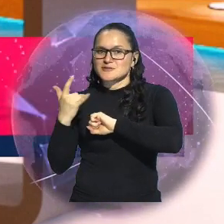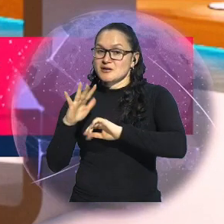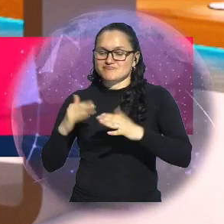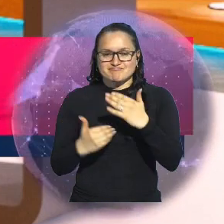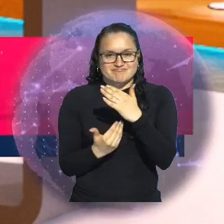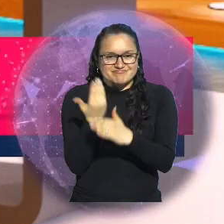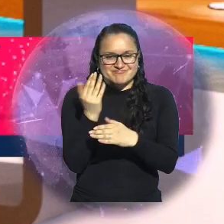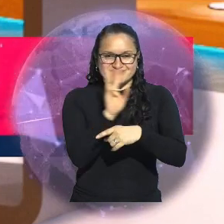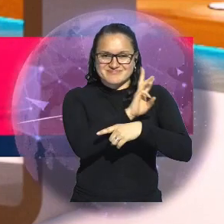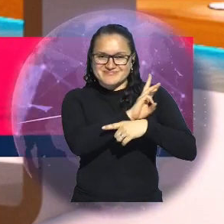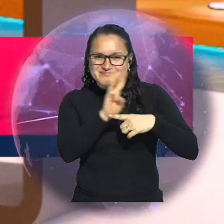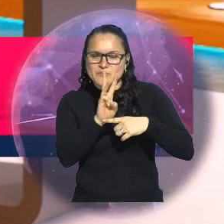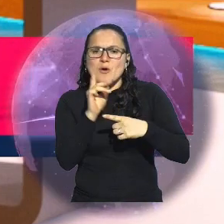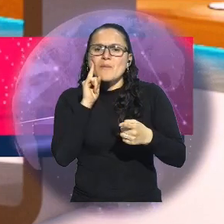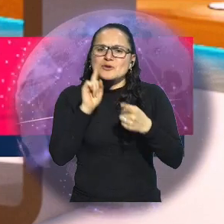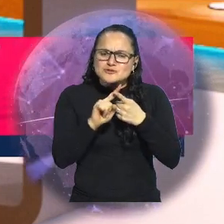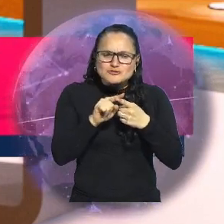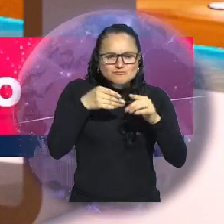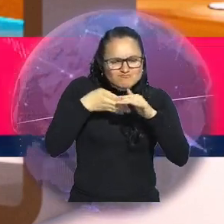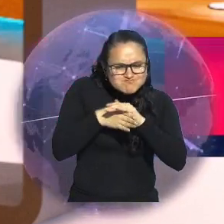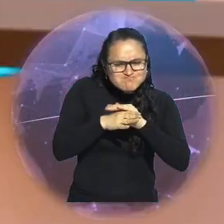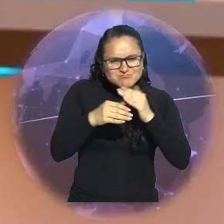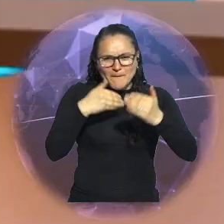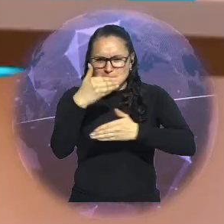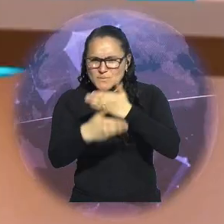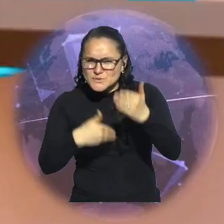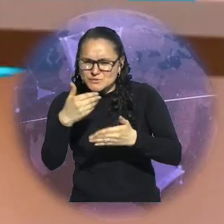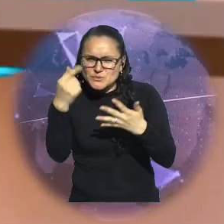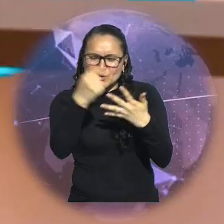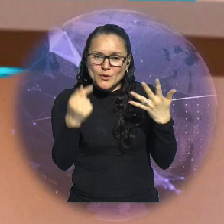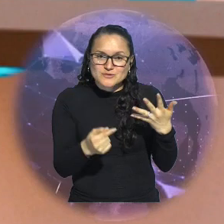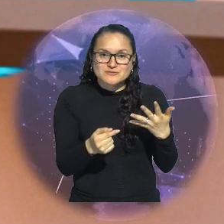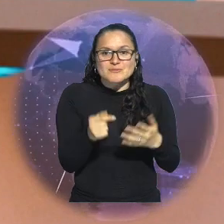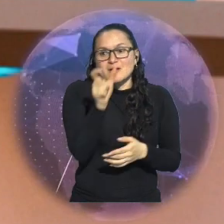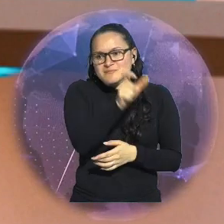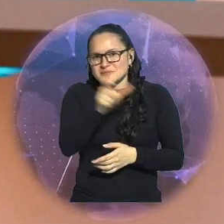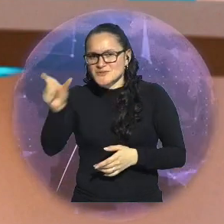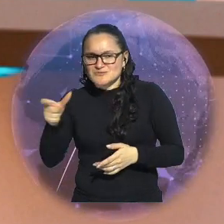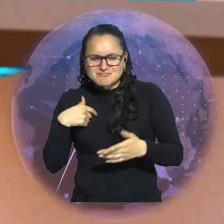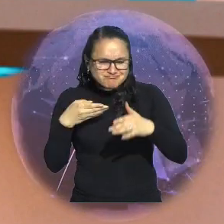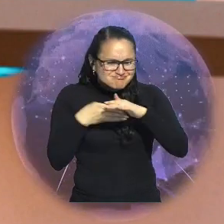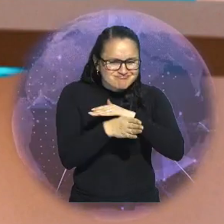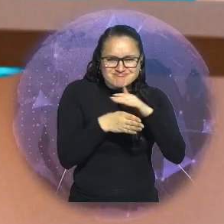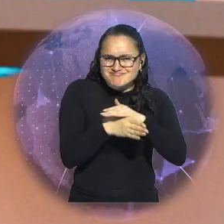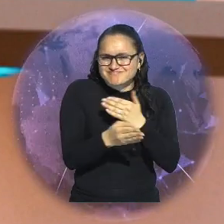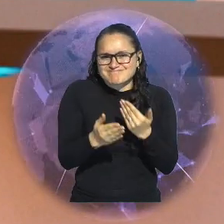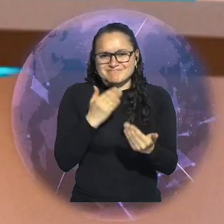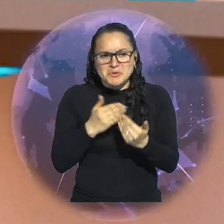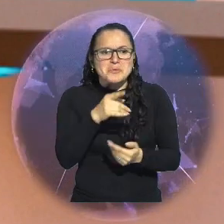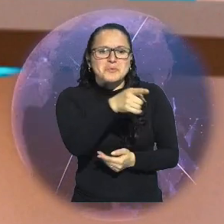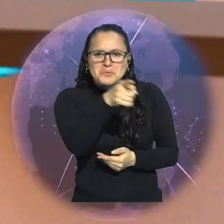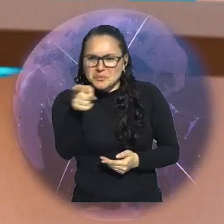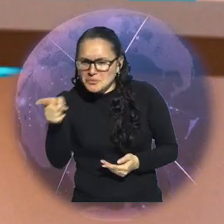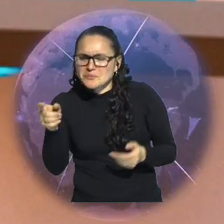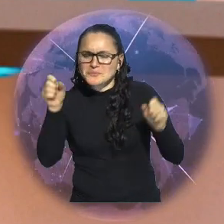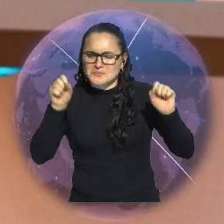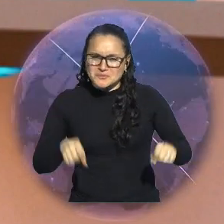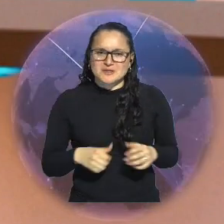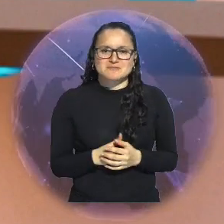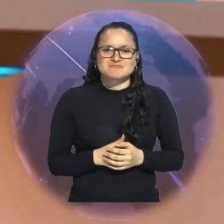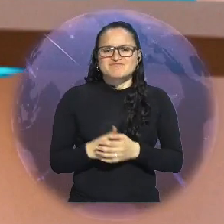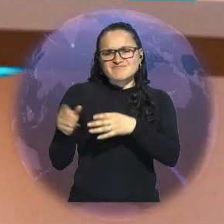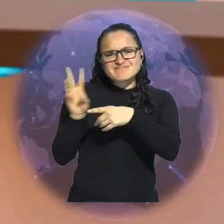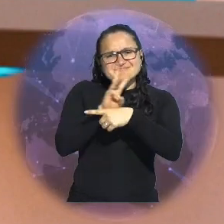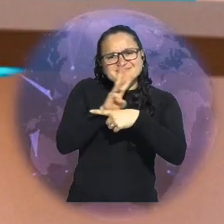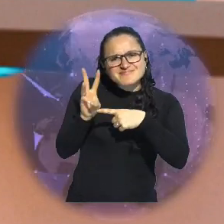portal de trámites con el propósito de facilitar el acceso por parte de los ciudadanos y demás grupos de valor por el nuevo portal los